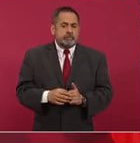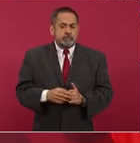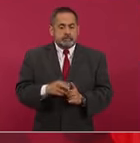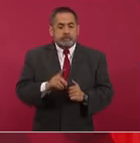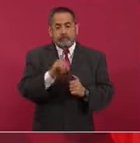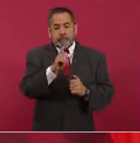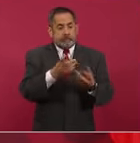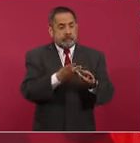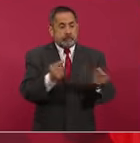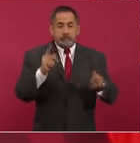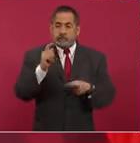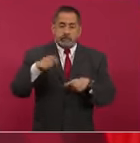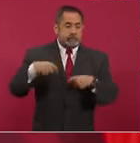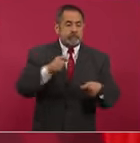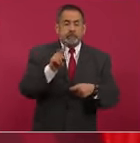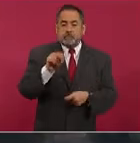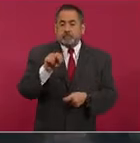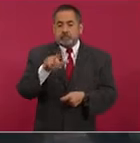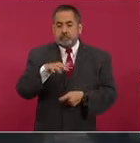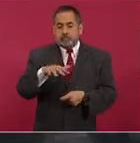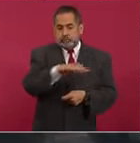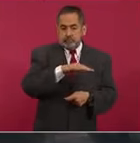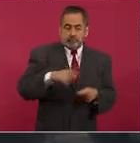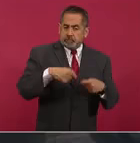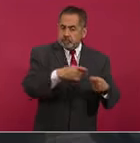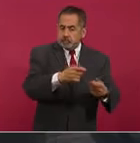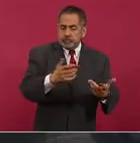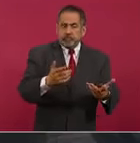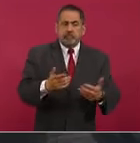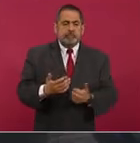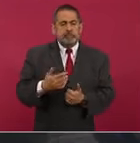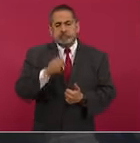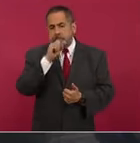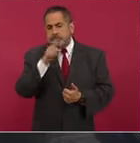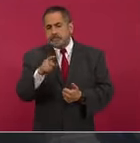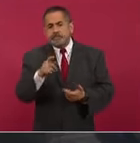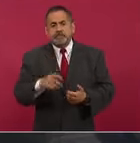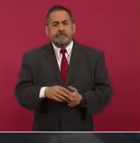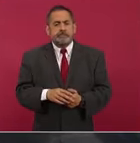resolver el problema del abasto del agua y también que